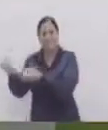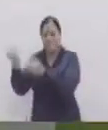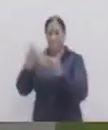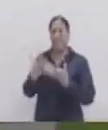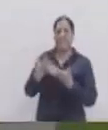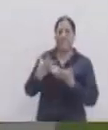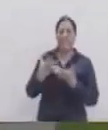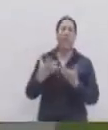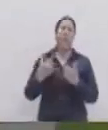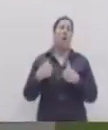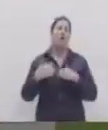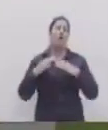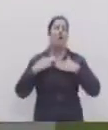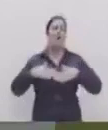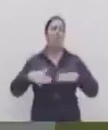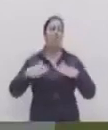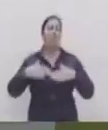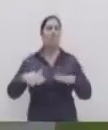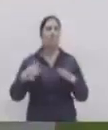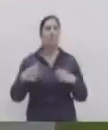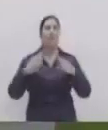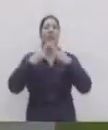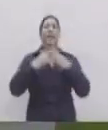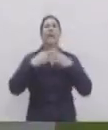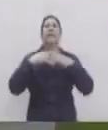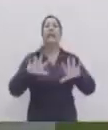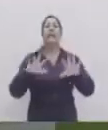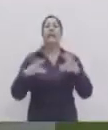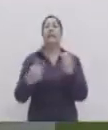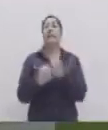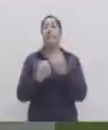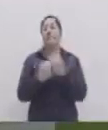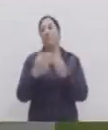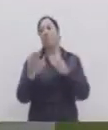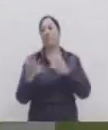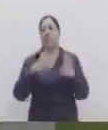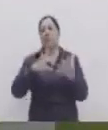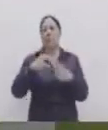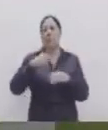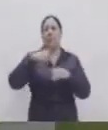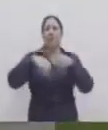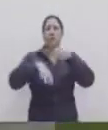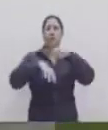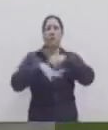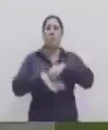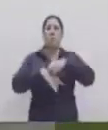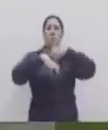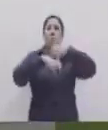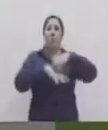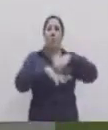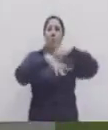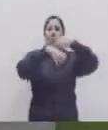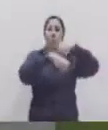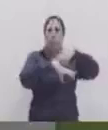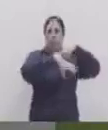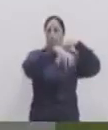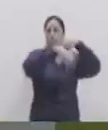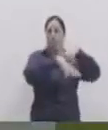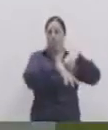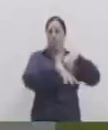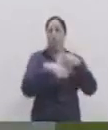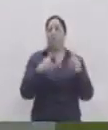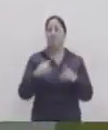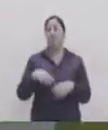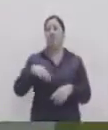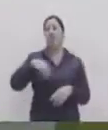esas acciones, nos va a permitir realizar una red de apoyo. Es como que fuera un pulpo que tiene muchos tentáculos. Nuestra familia es